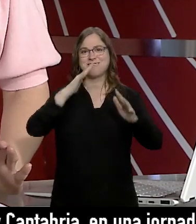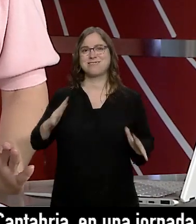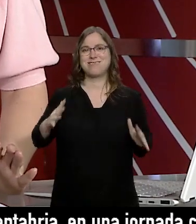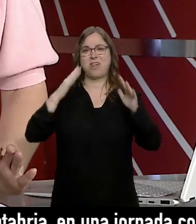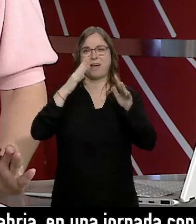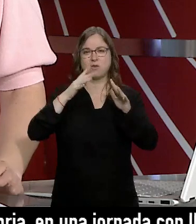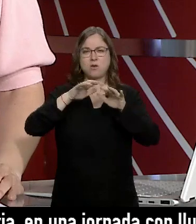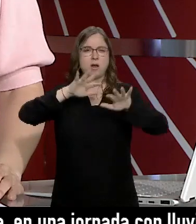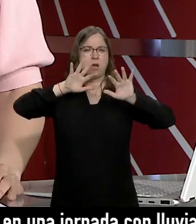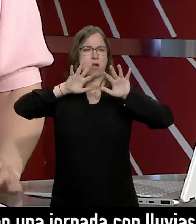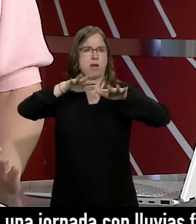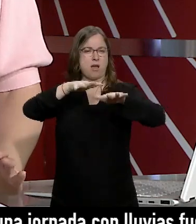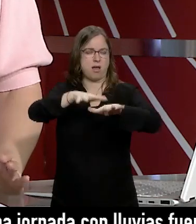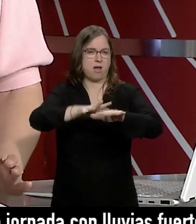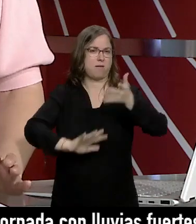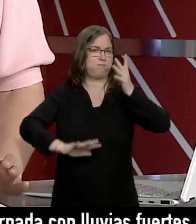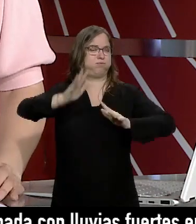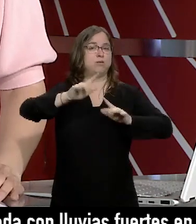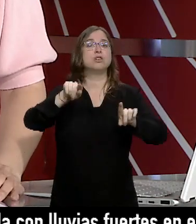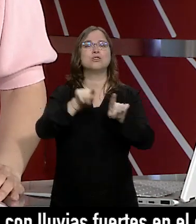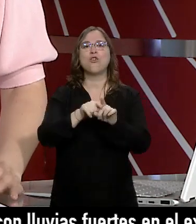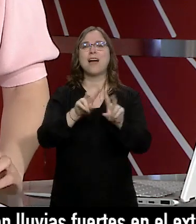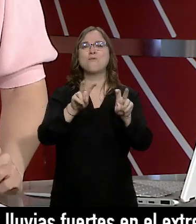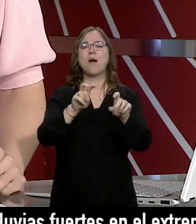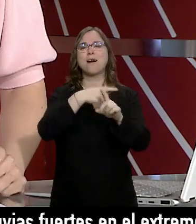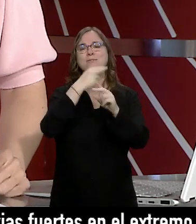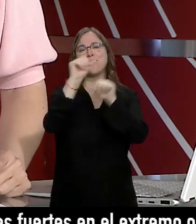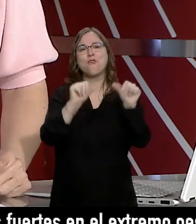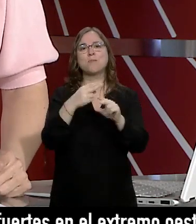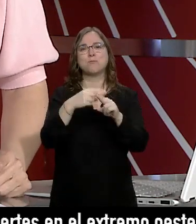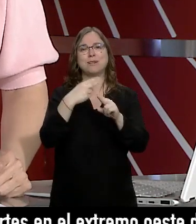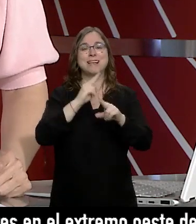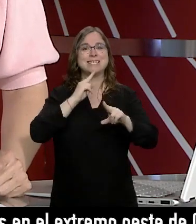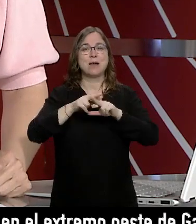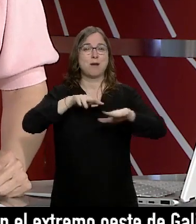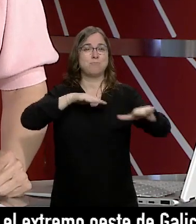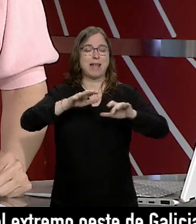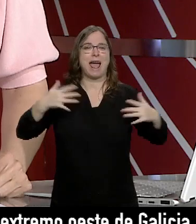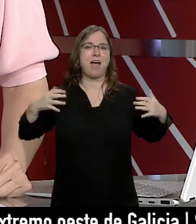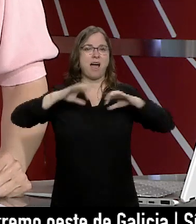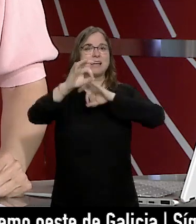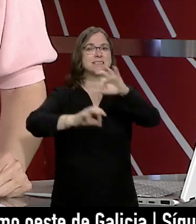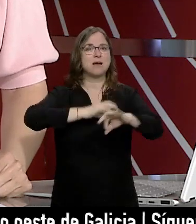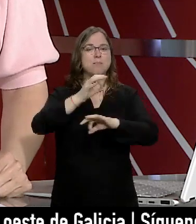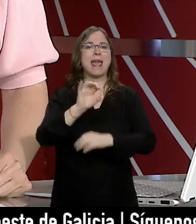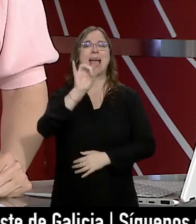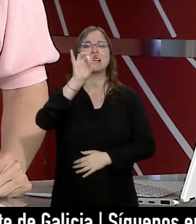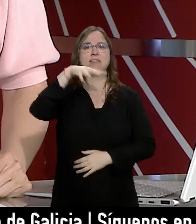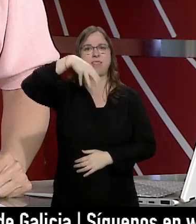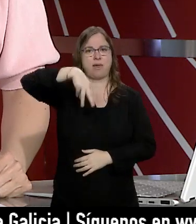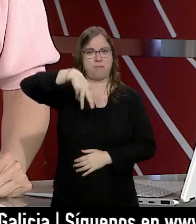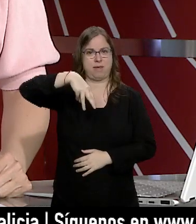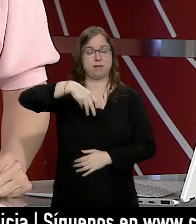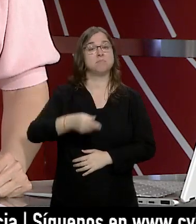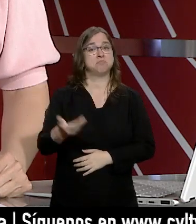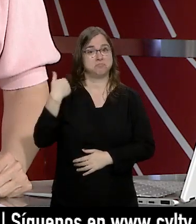oleada de protestas que estableció una nueva forma de hacer política. Fue el movimiento asambleario del 15M. Hemos hablado con algunos de